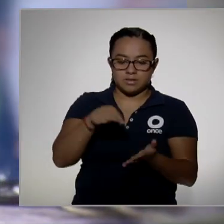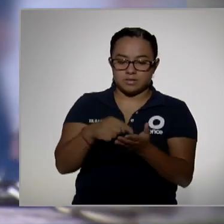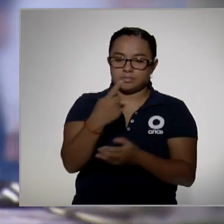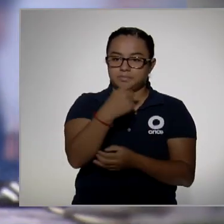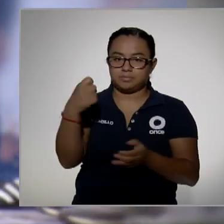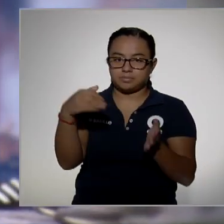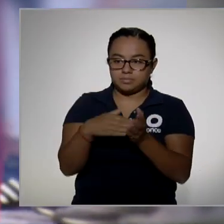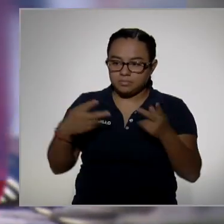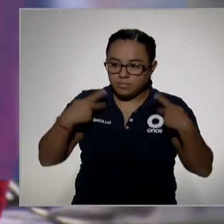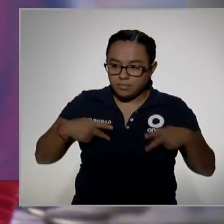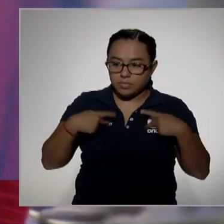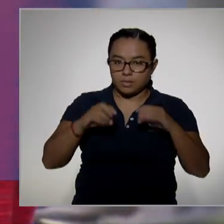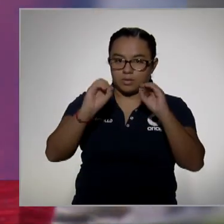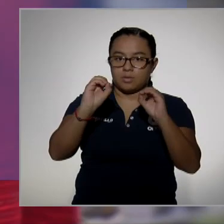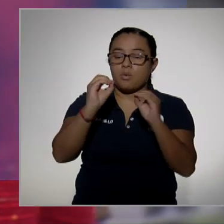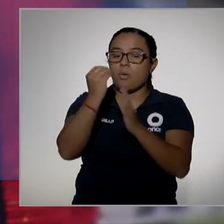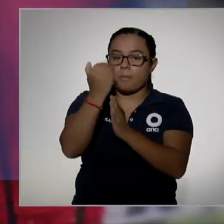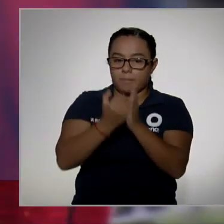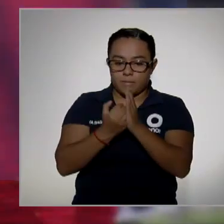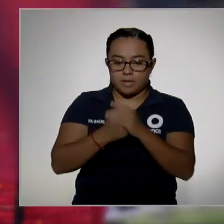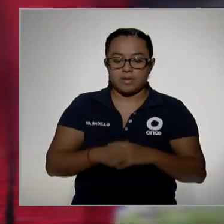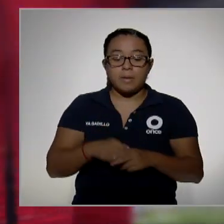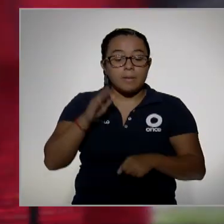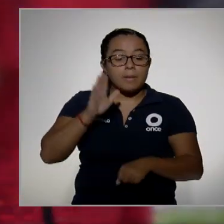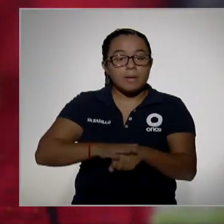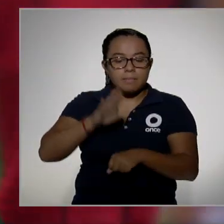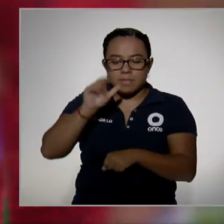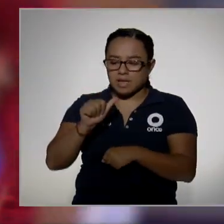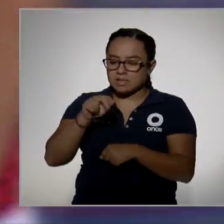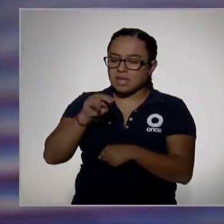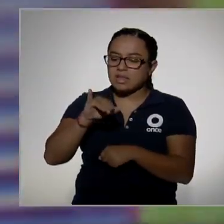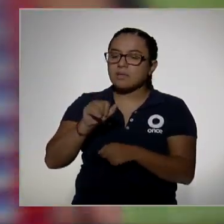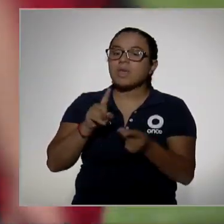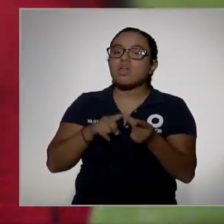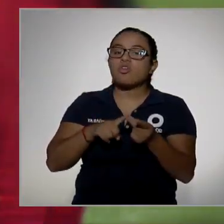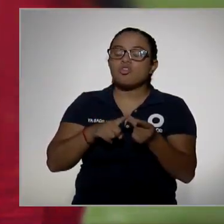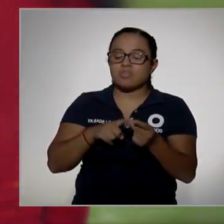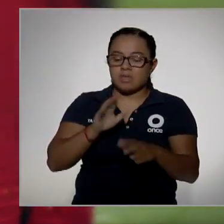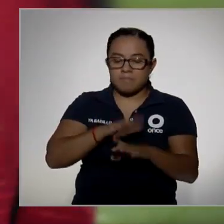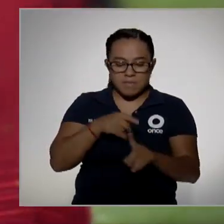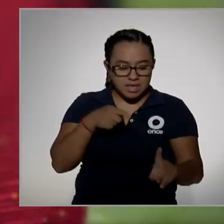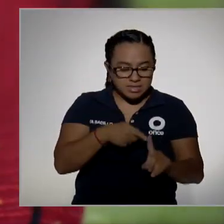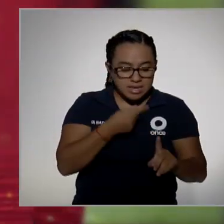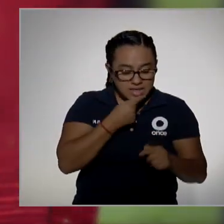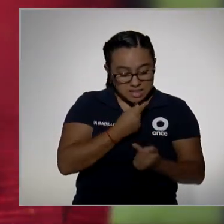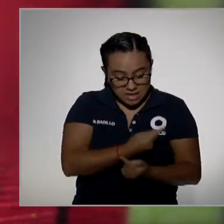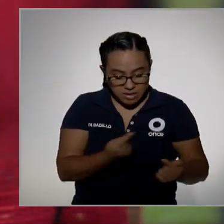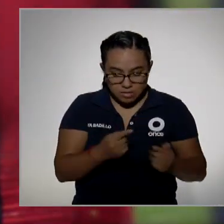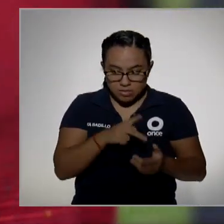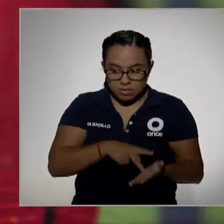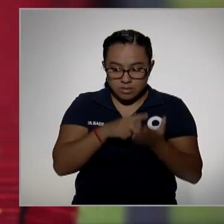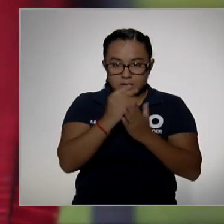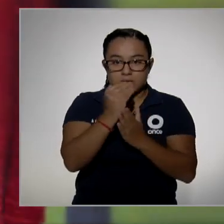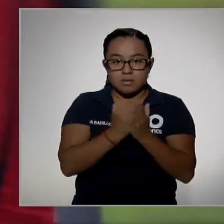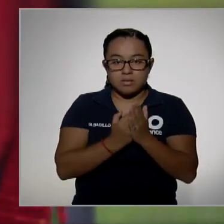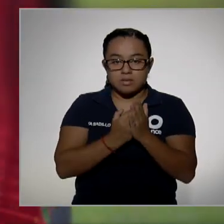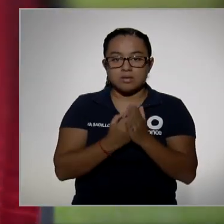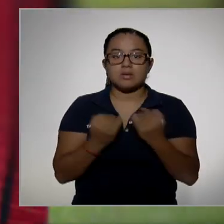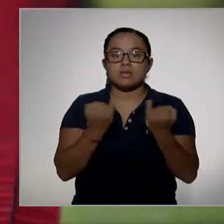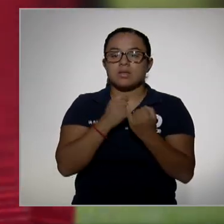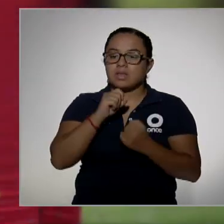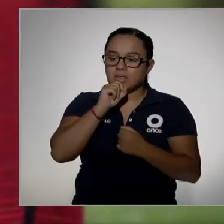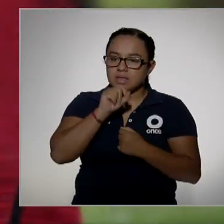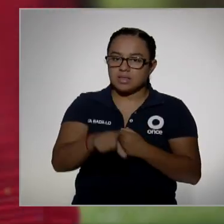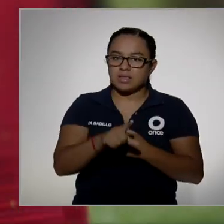o menos la mayor prevalencia de anemia es en niños con peso y talla baja así como en